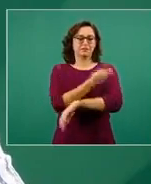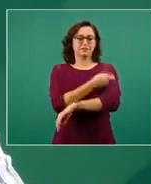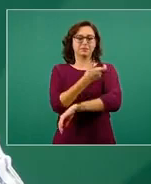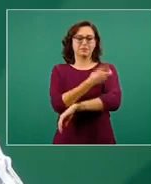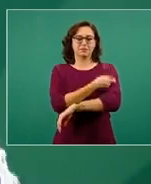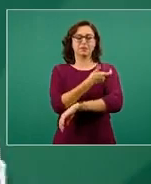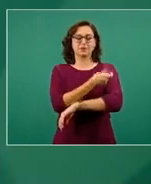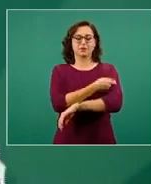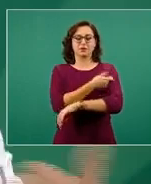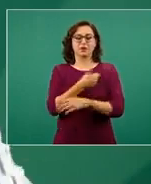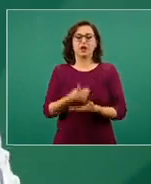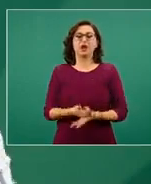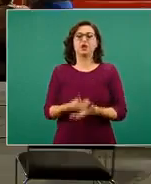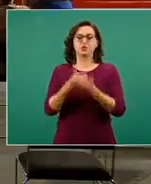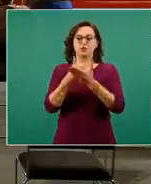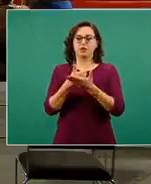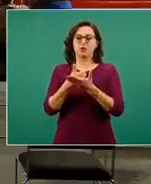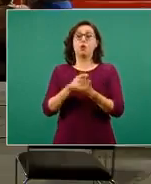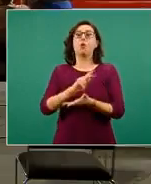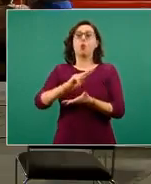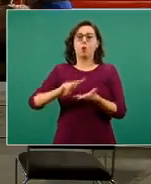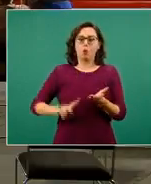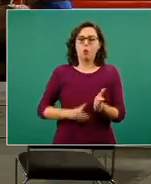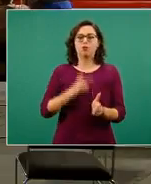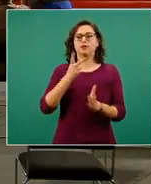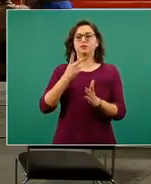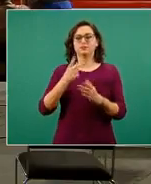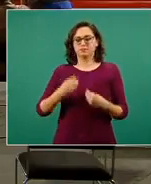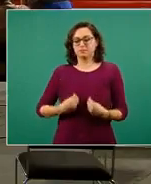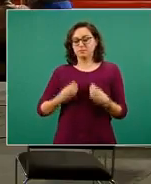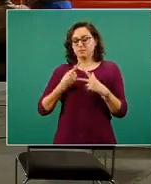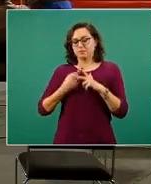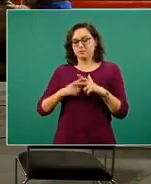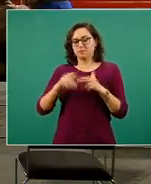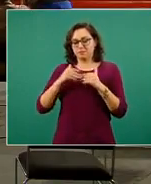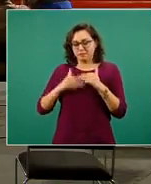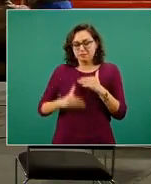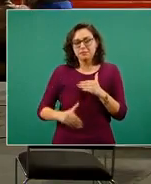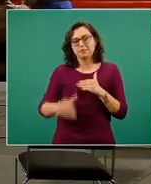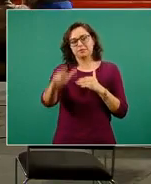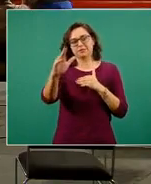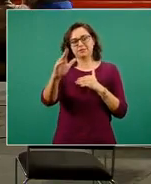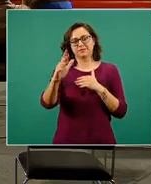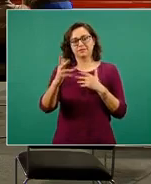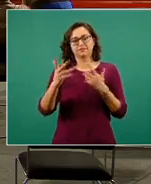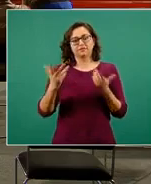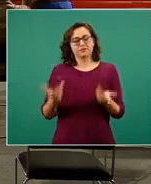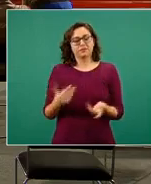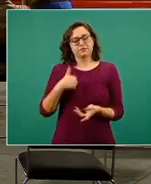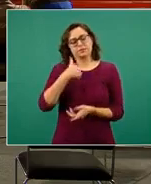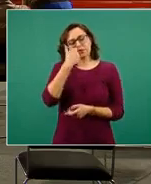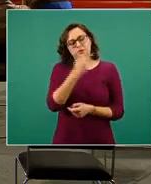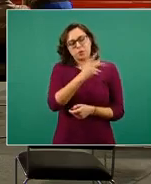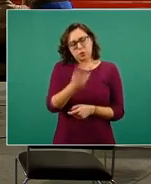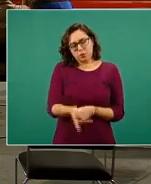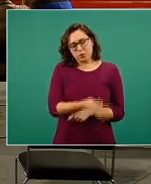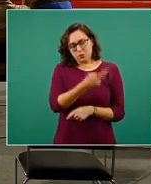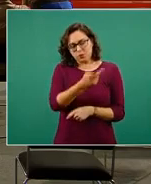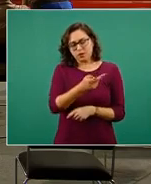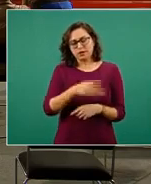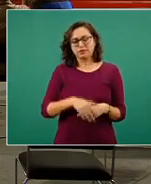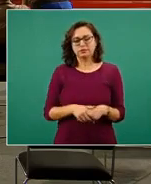están encontrando el reinicio de su vida en comunidad. Entonces me gustaría preguntarle